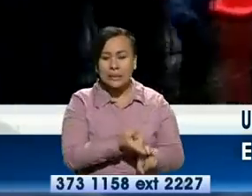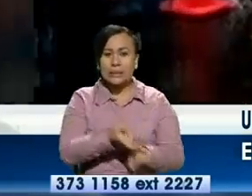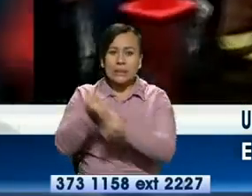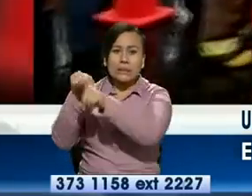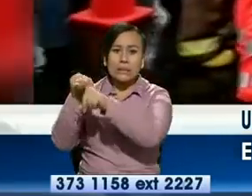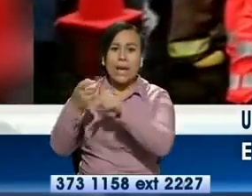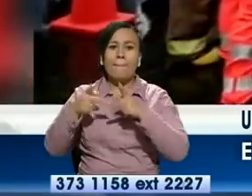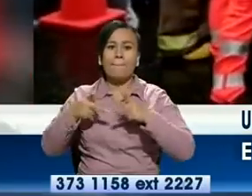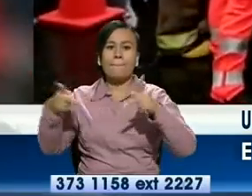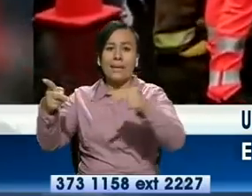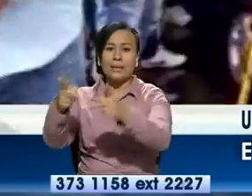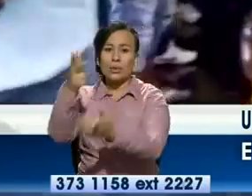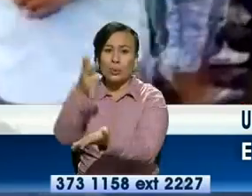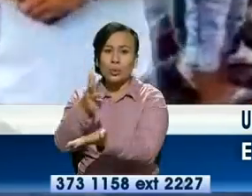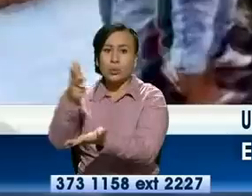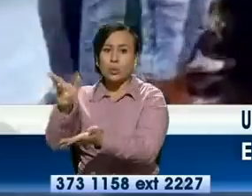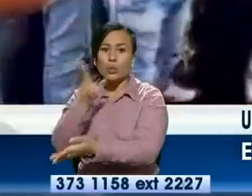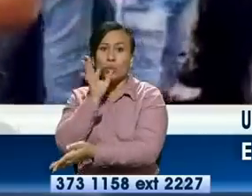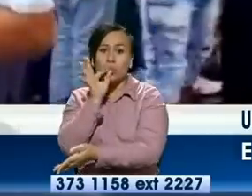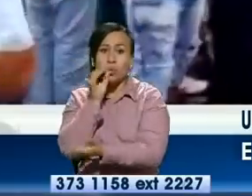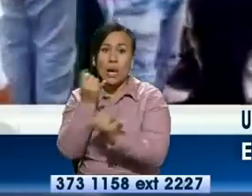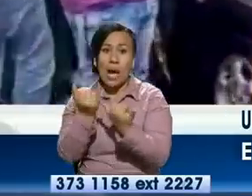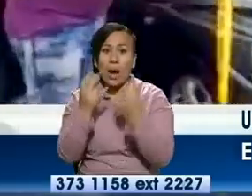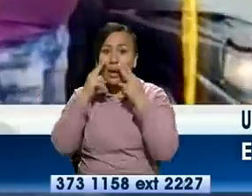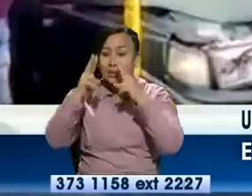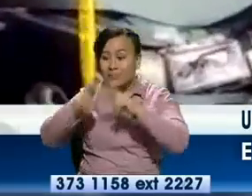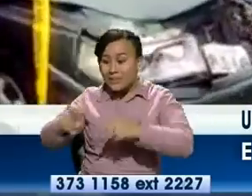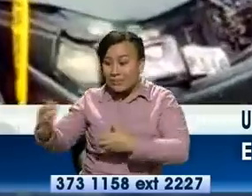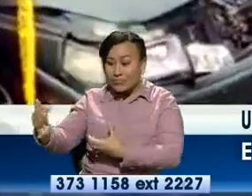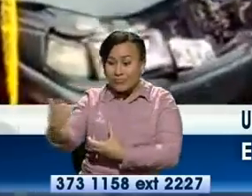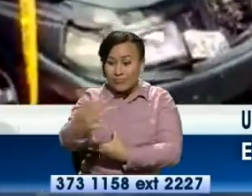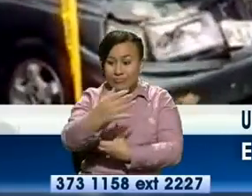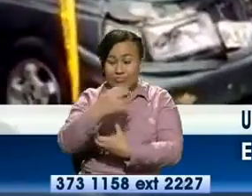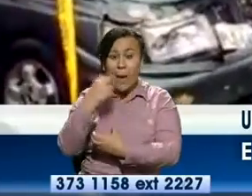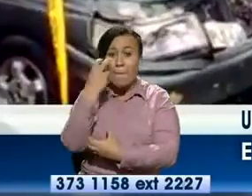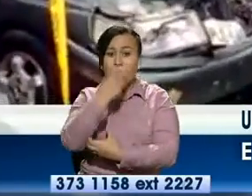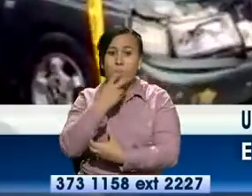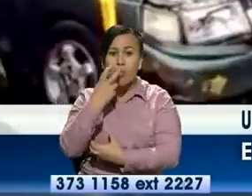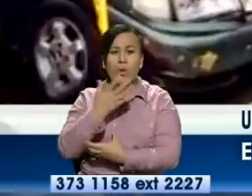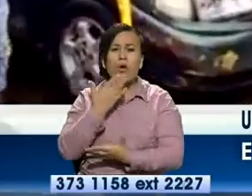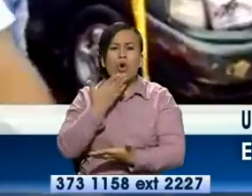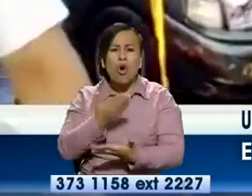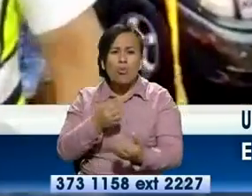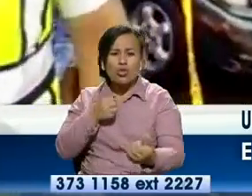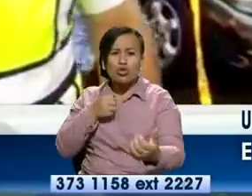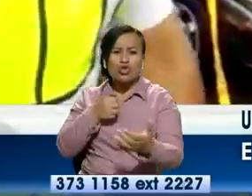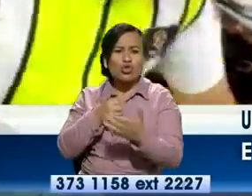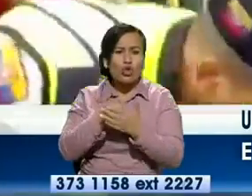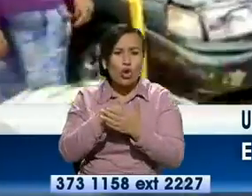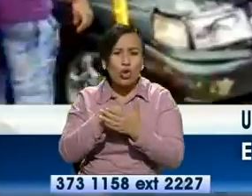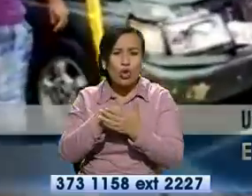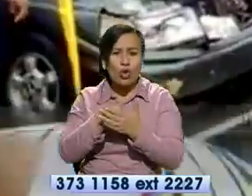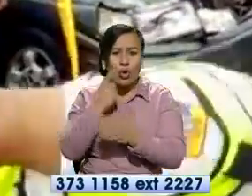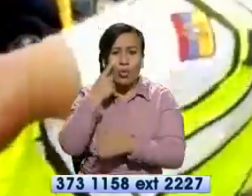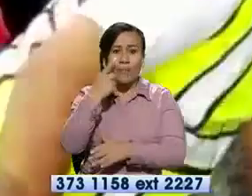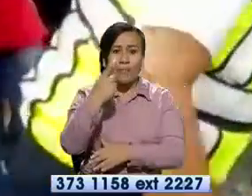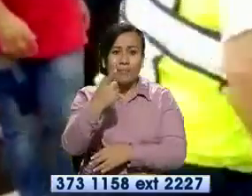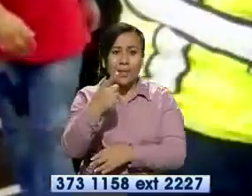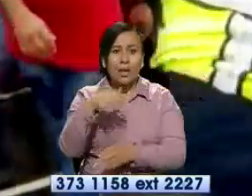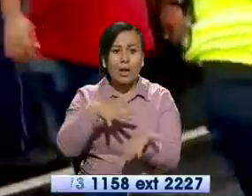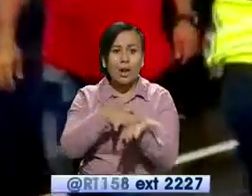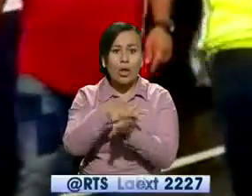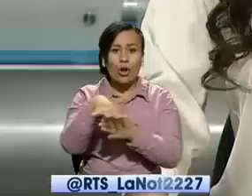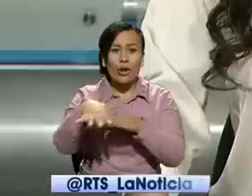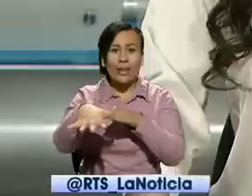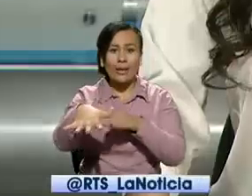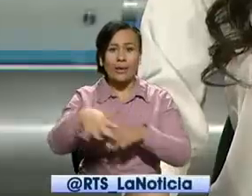CTE, mientras los agentes investigan para determinar las causas del choque. Desde Los Ríos, informó Odette